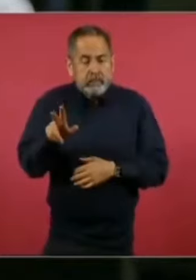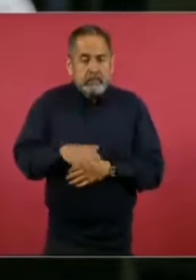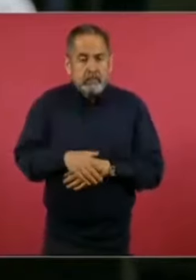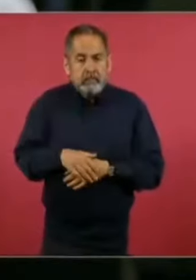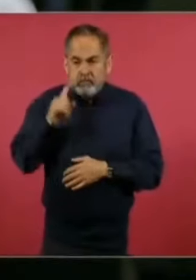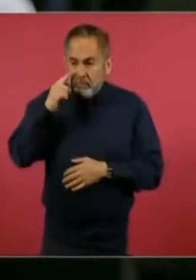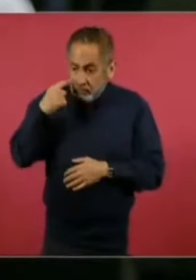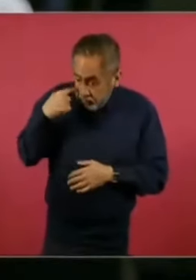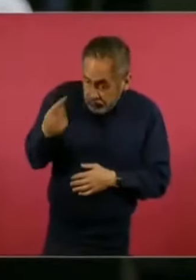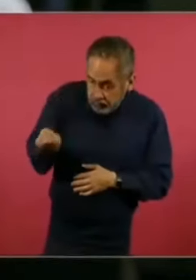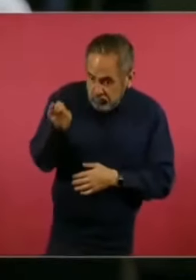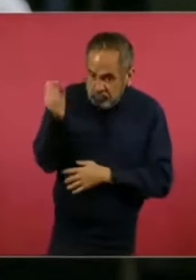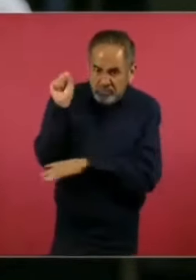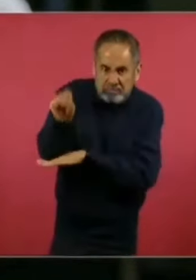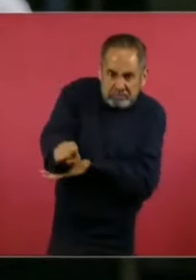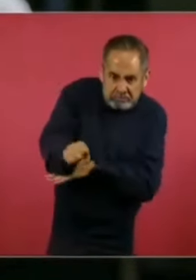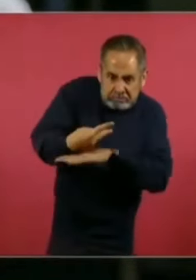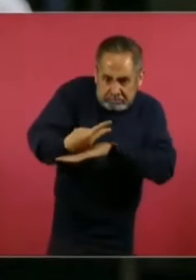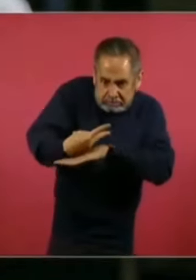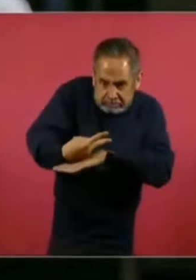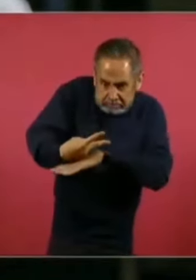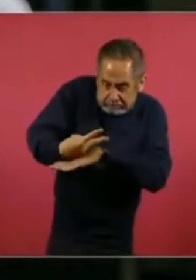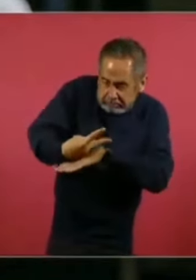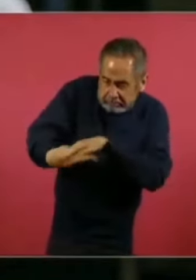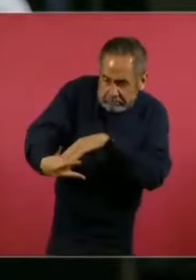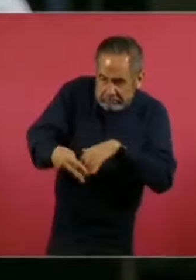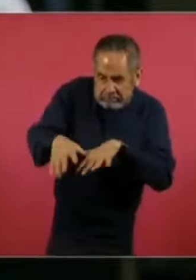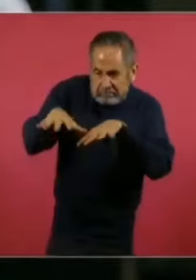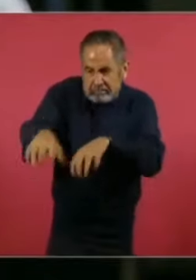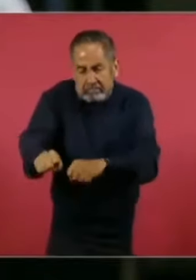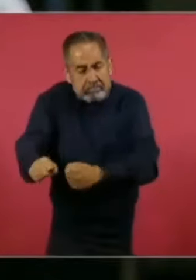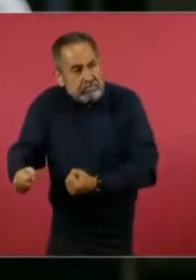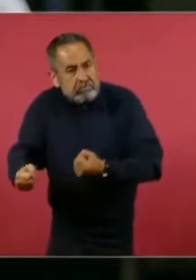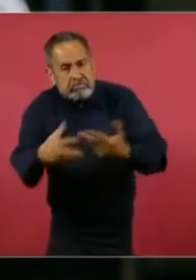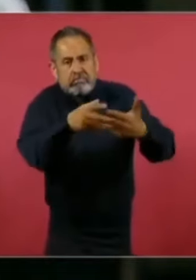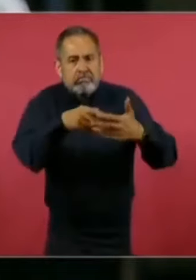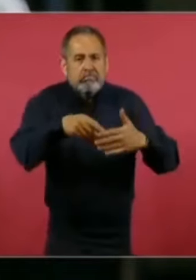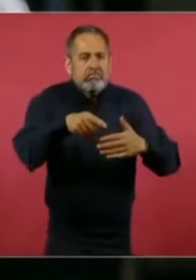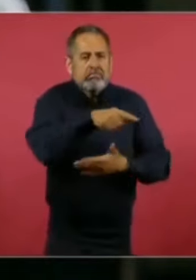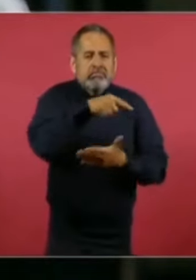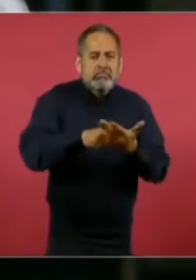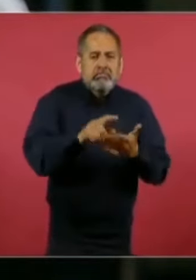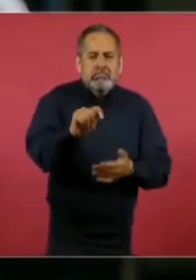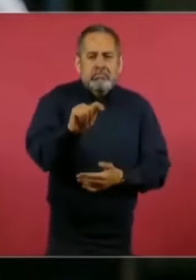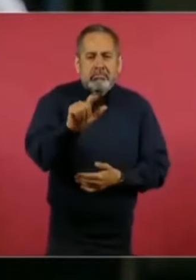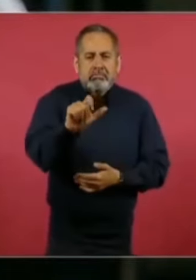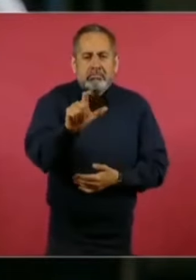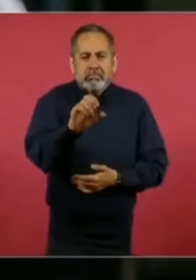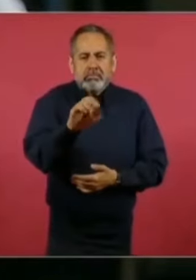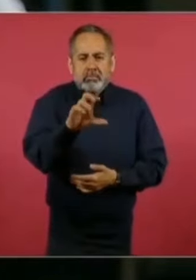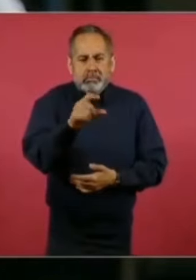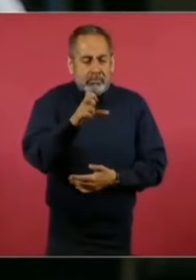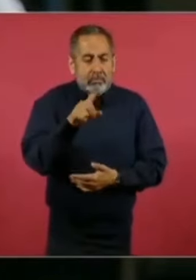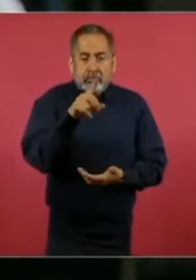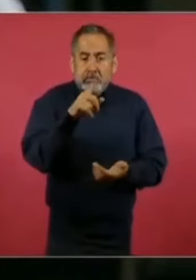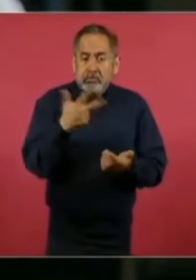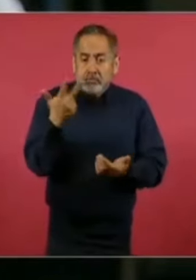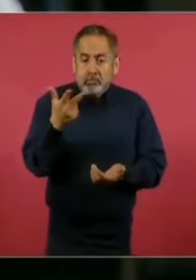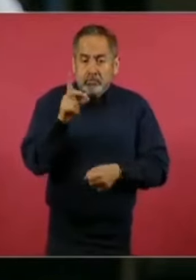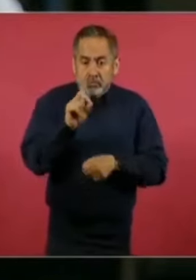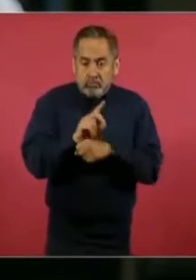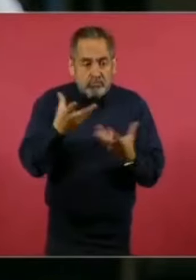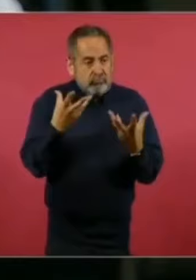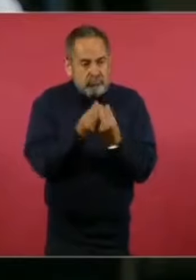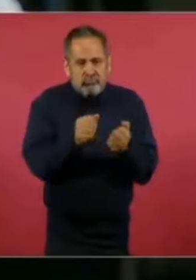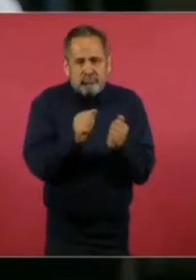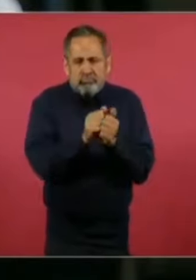boca abajo en el campus, detenida, de ahí se la llevaron a Tlaxcoaque. Estuvo 8 días ahí con los muchachos